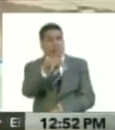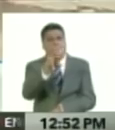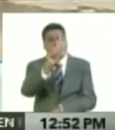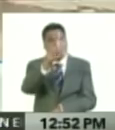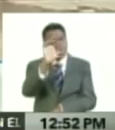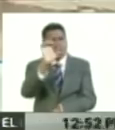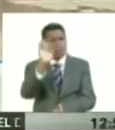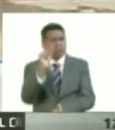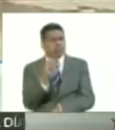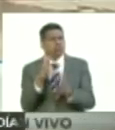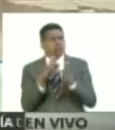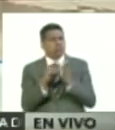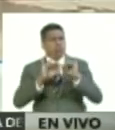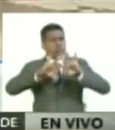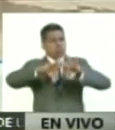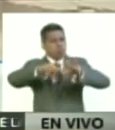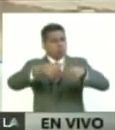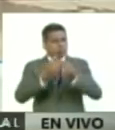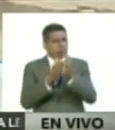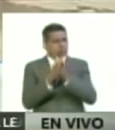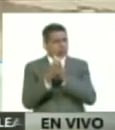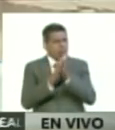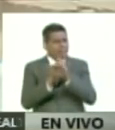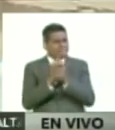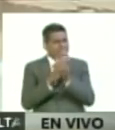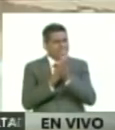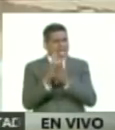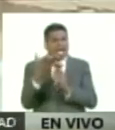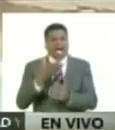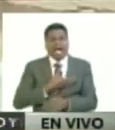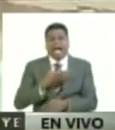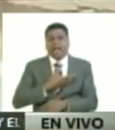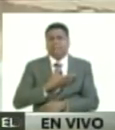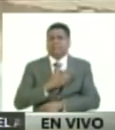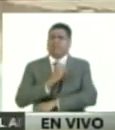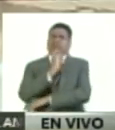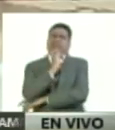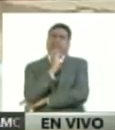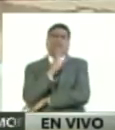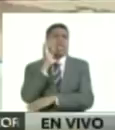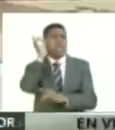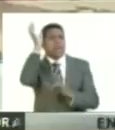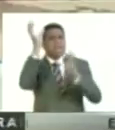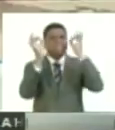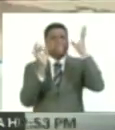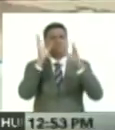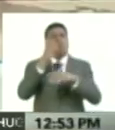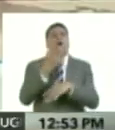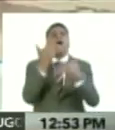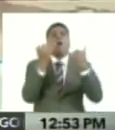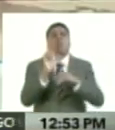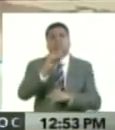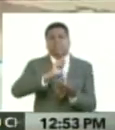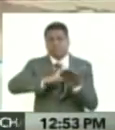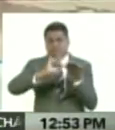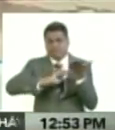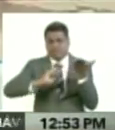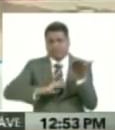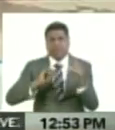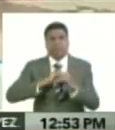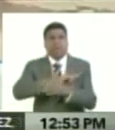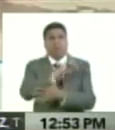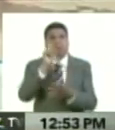corrupción cometidos en la gestión del alcalde Ocariz. Entonces se puso a inventar, ahora sí vamos a recoger la firma,